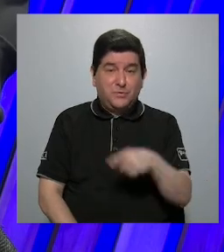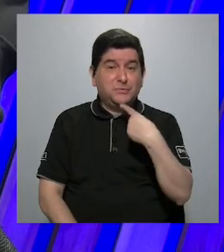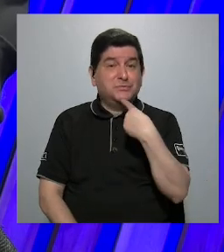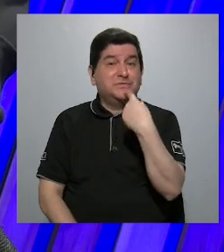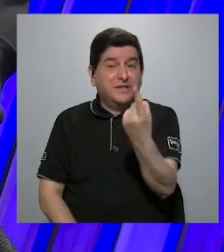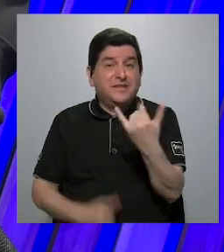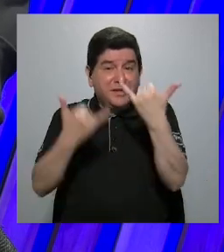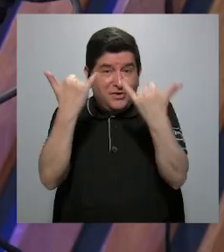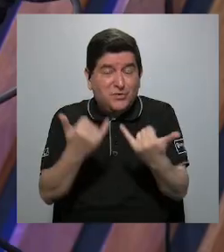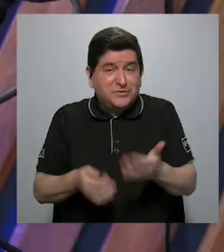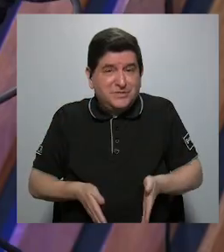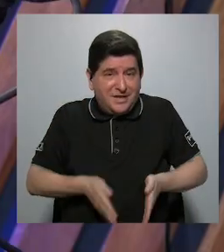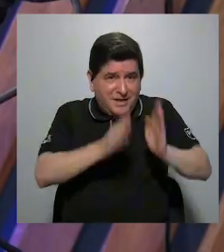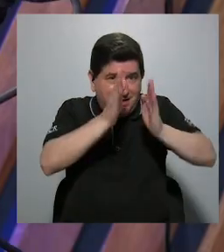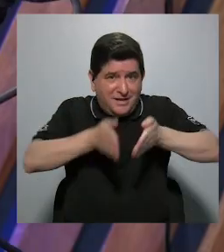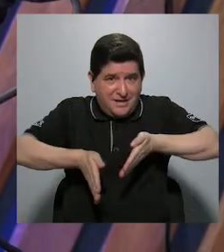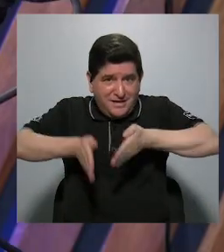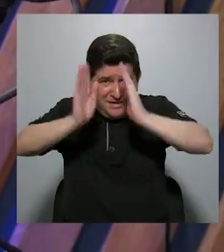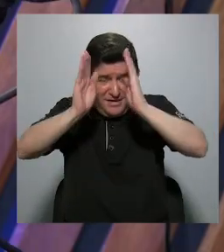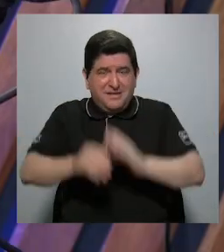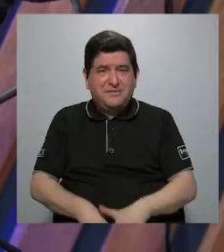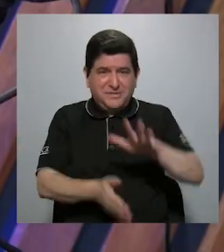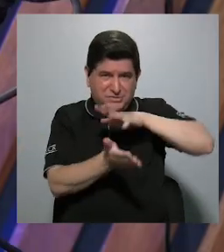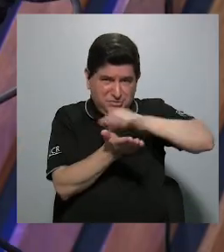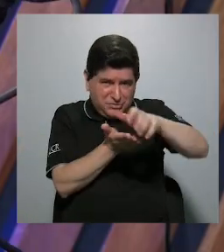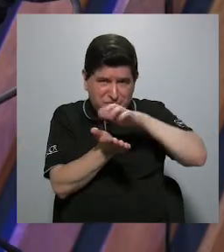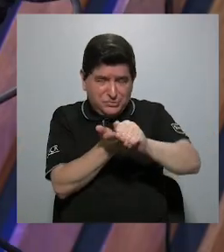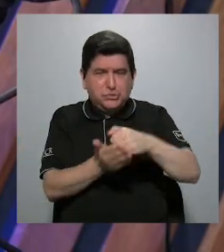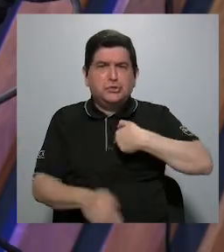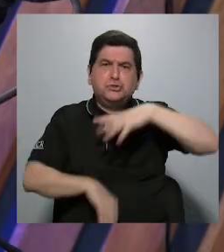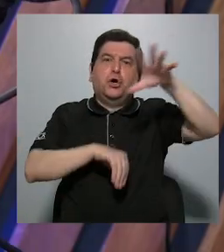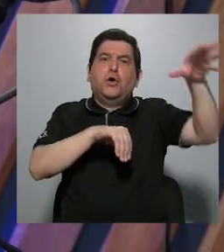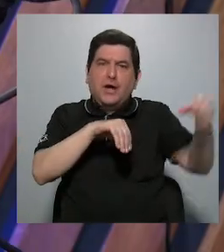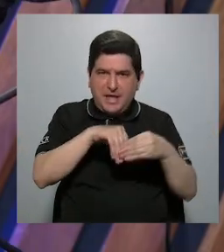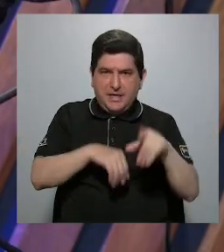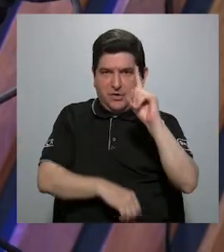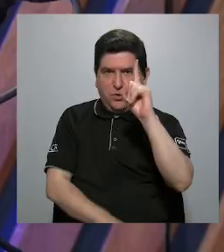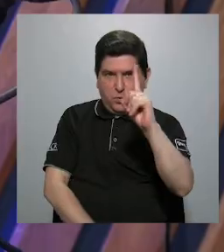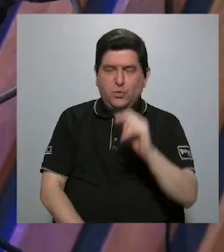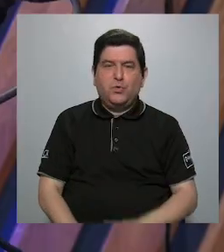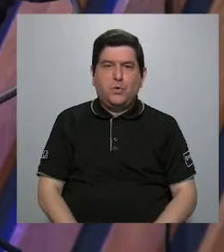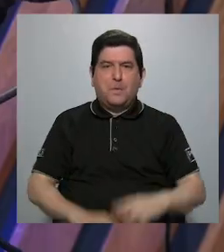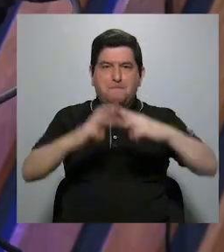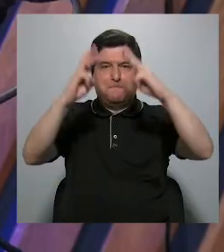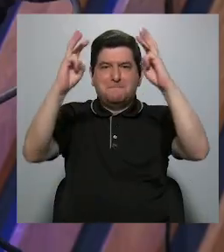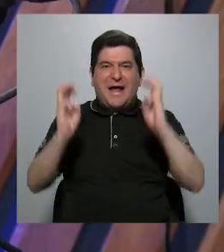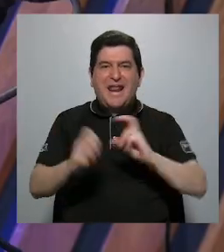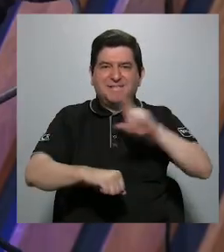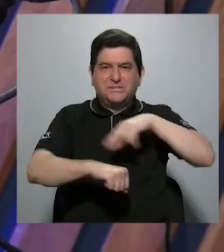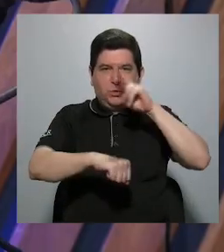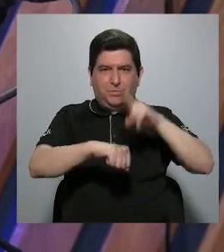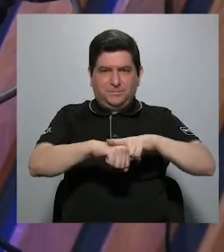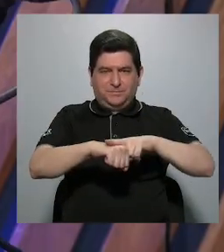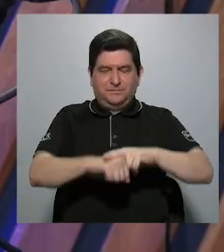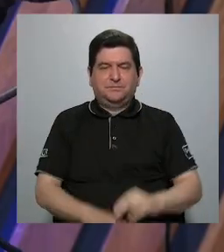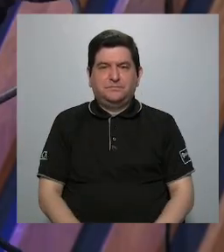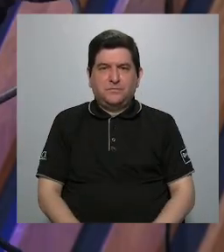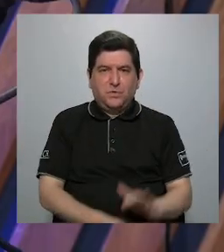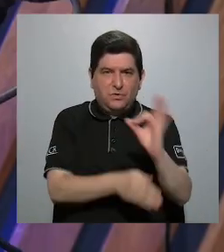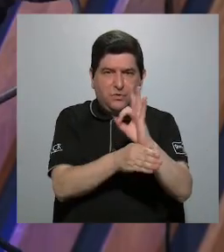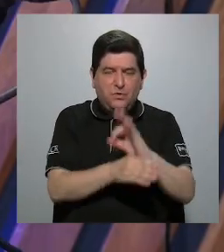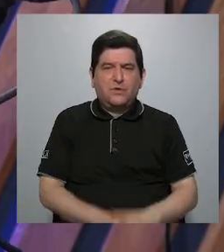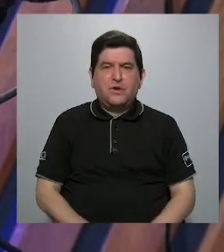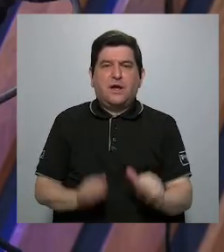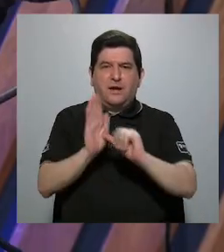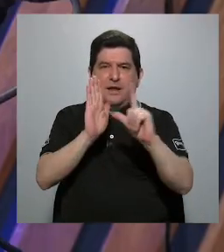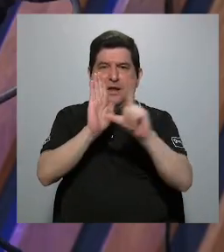usted nombró algunos edificios que fueron demolidos. Yo añadiría uno, el Palacio Nacional, a donde operaba